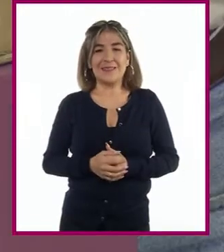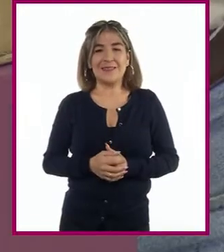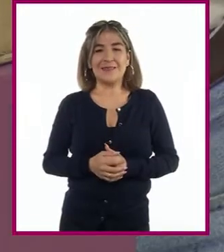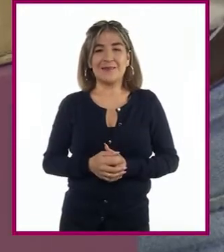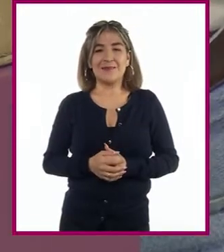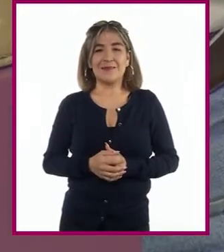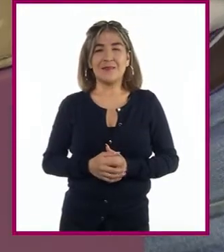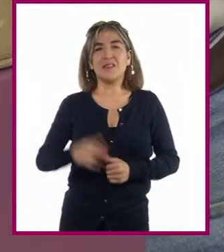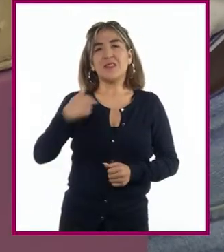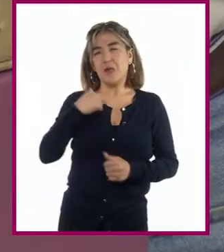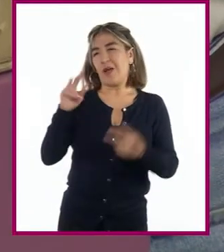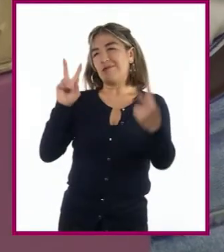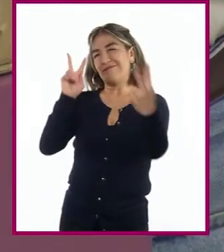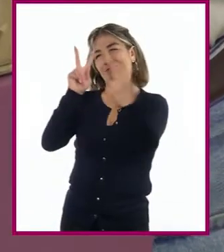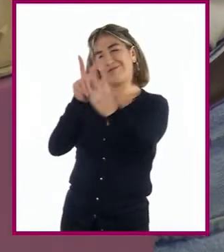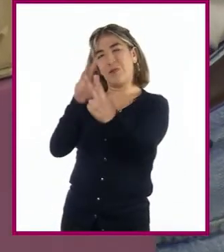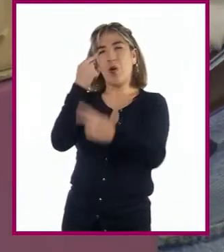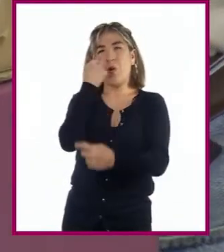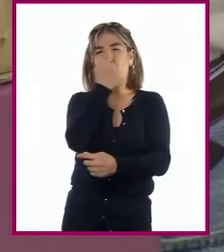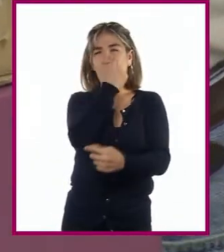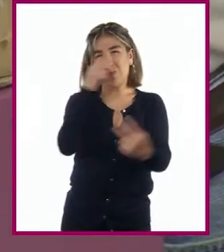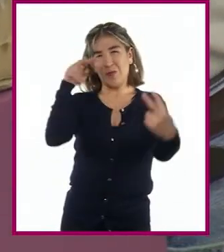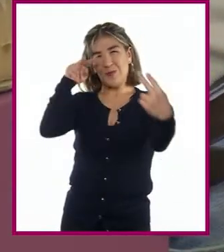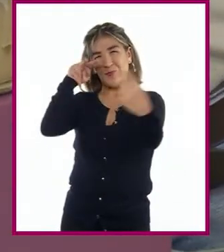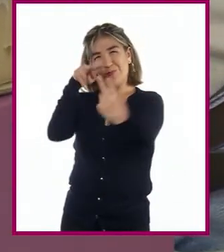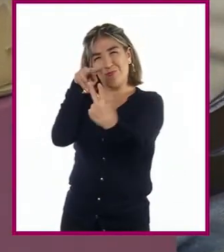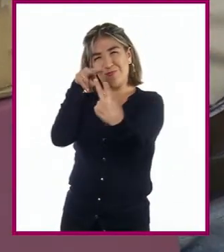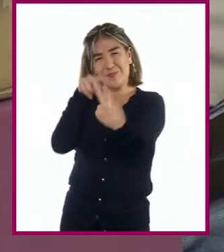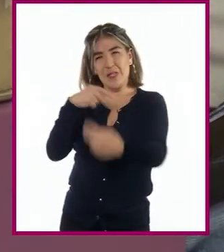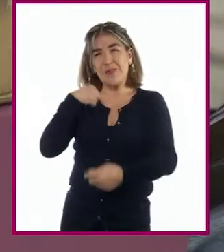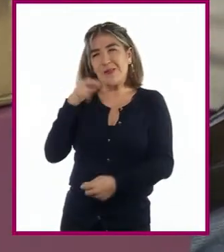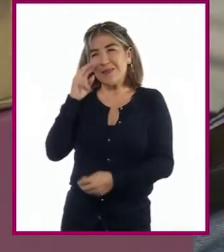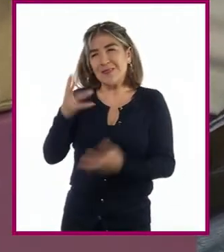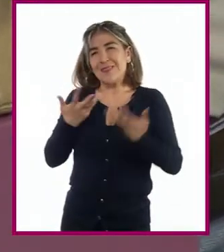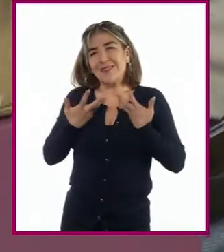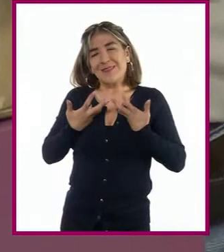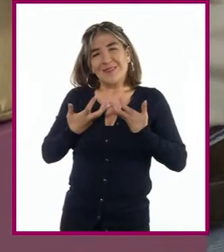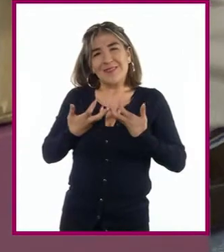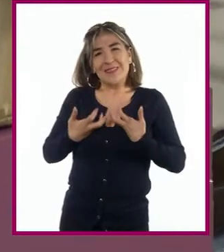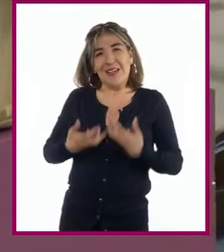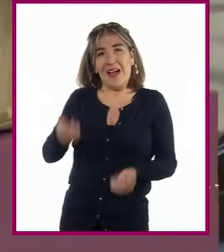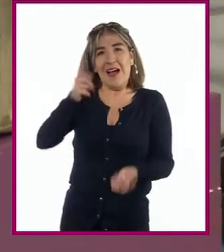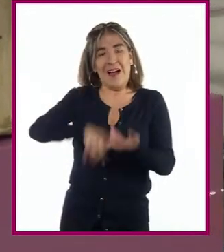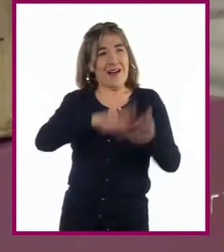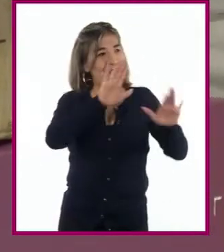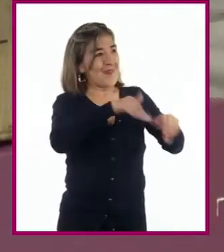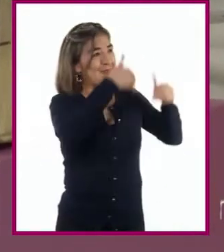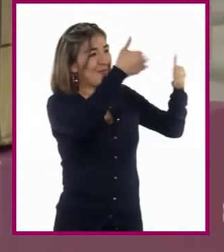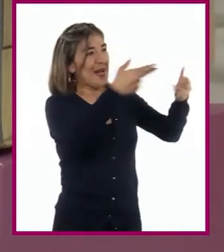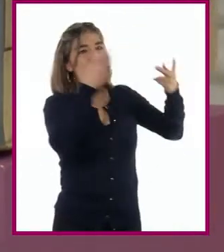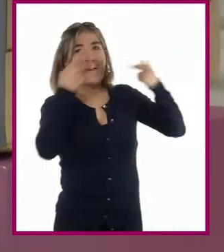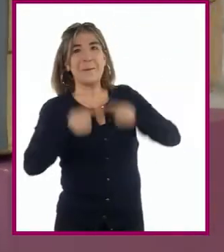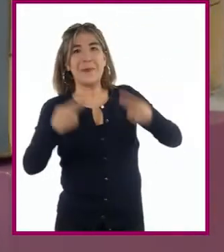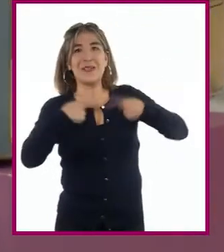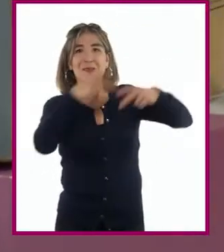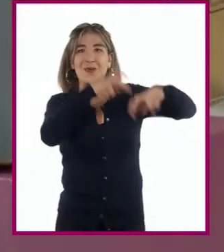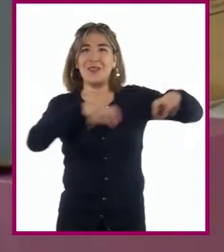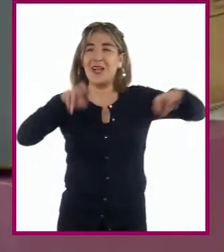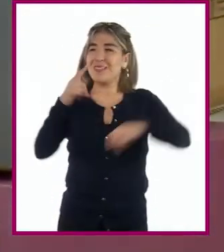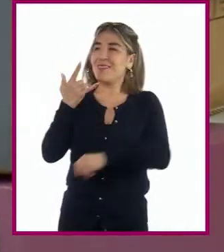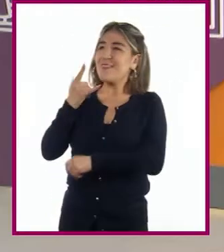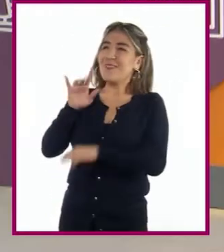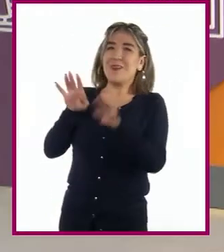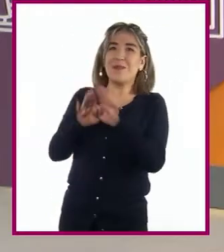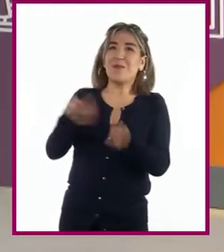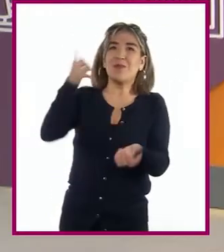solamente veía sus ojos y lo veía asustado. Yo sentía que el público afuera nos estaba viendo. Afuera no